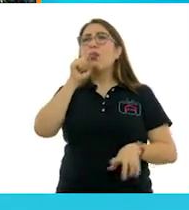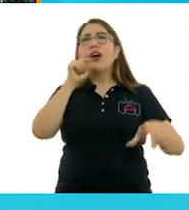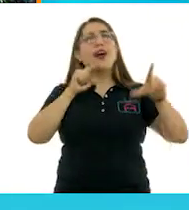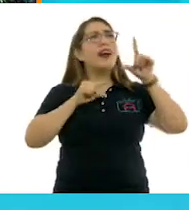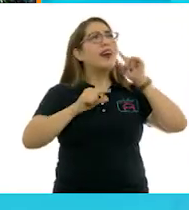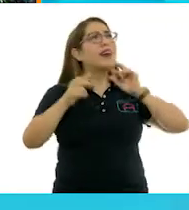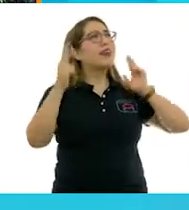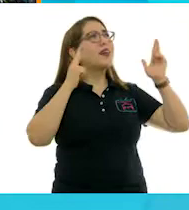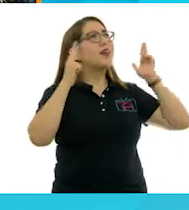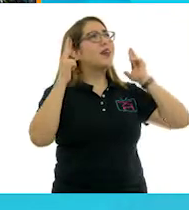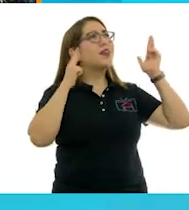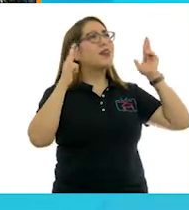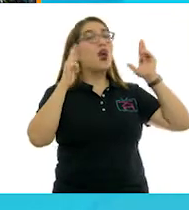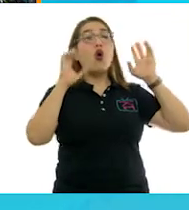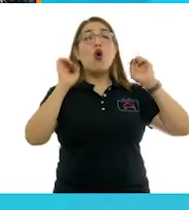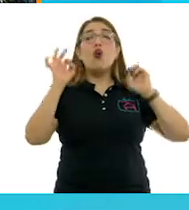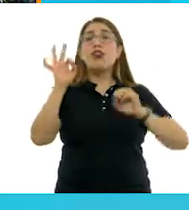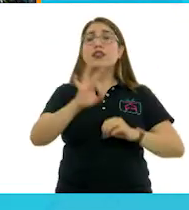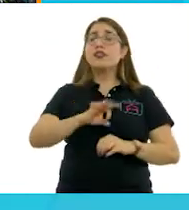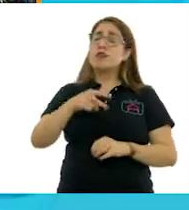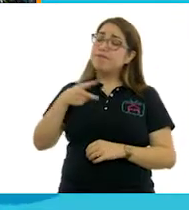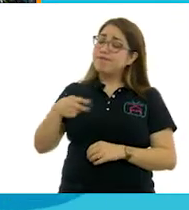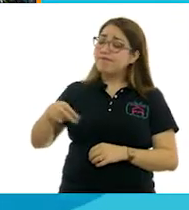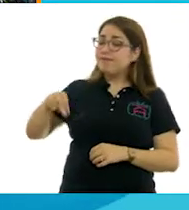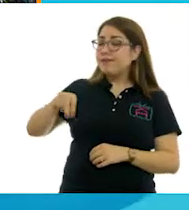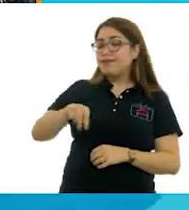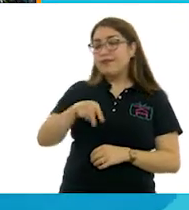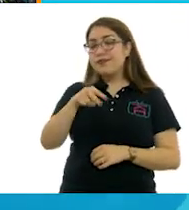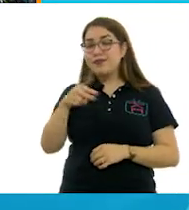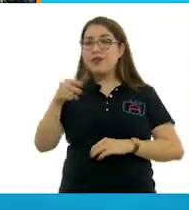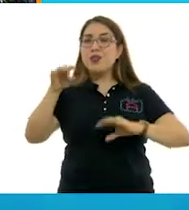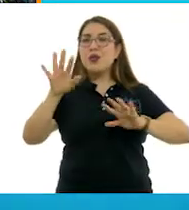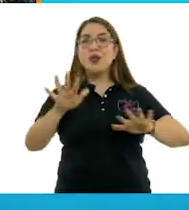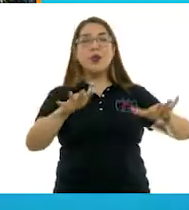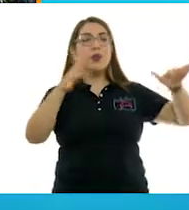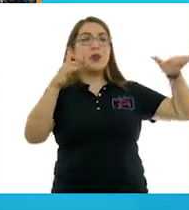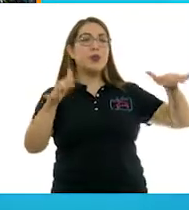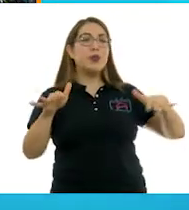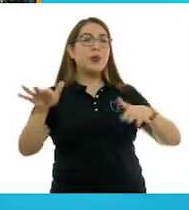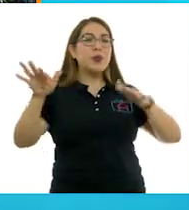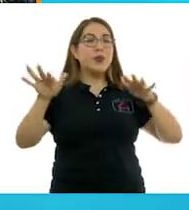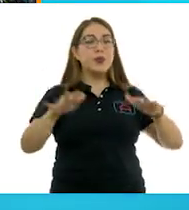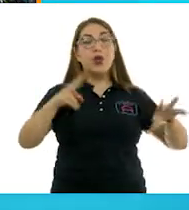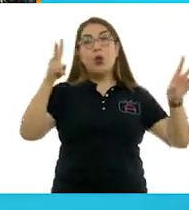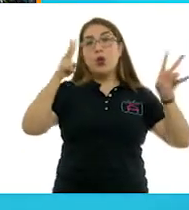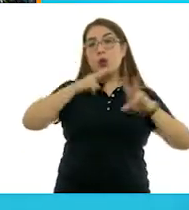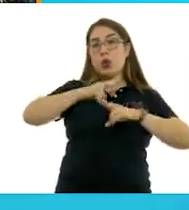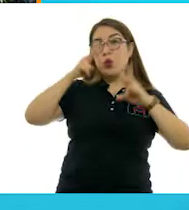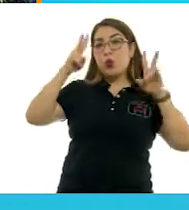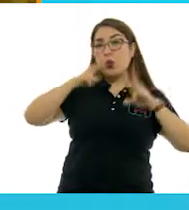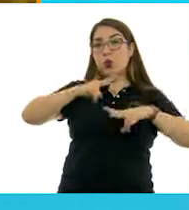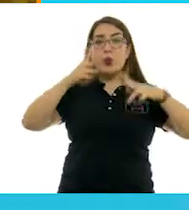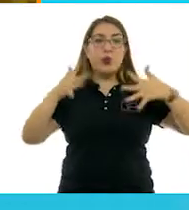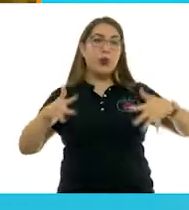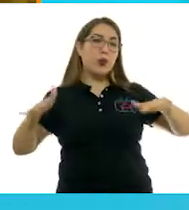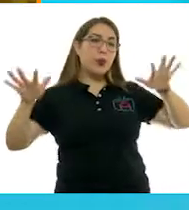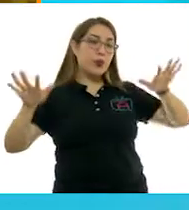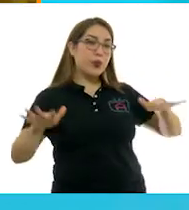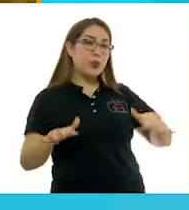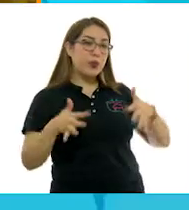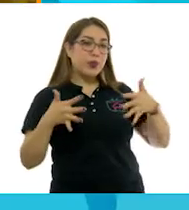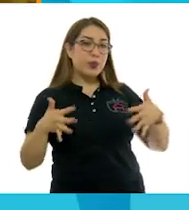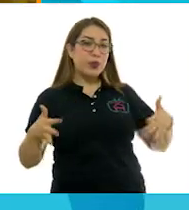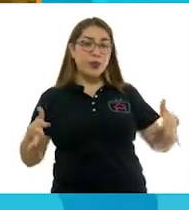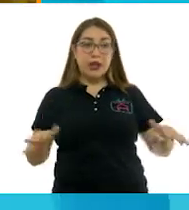pajaritos, o tal vez pasear lentamente al ritmo de las hojas que van y vienen cuando sopla el viento. En ese